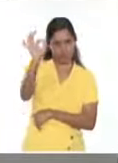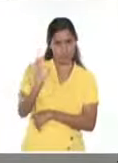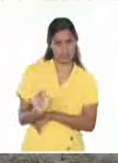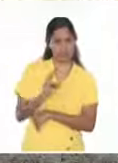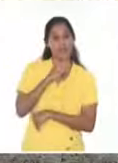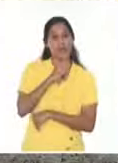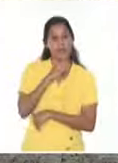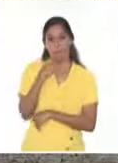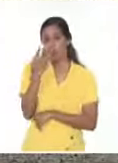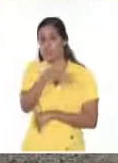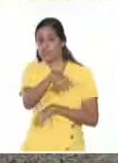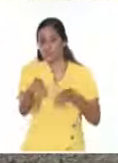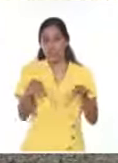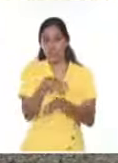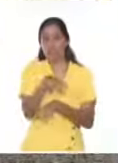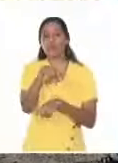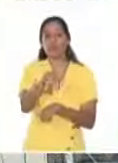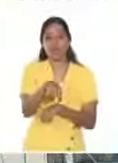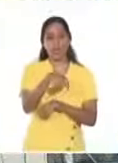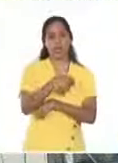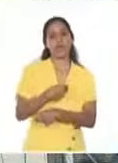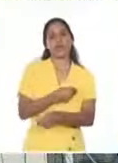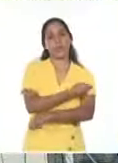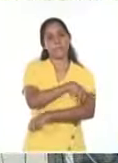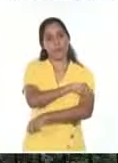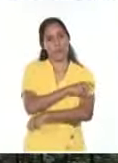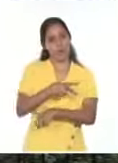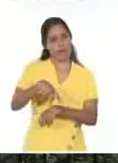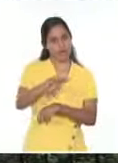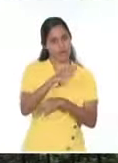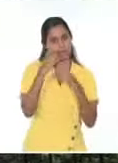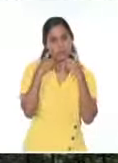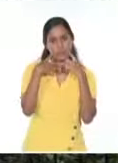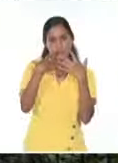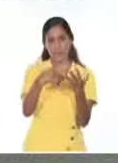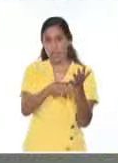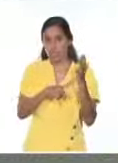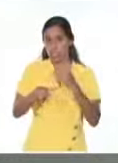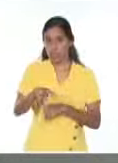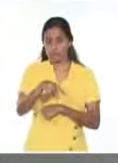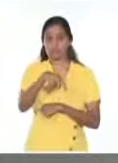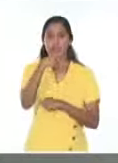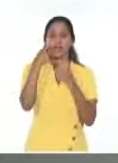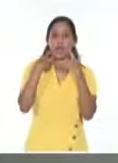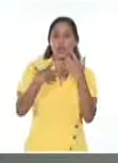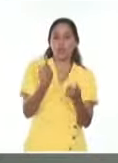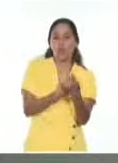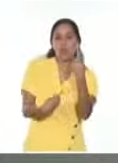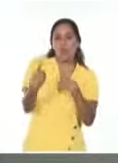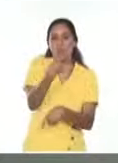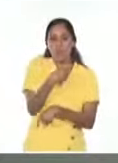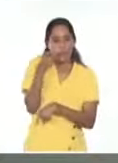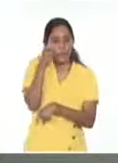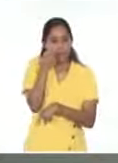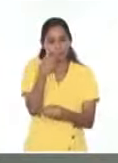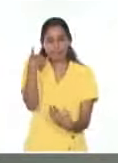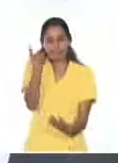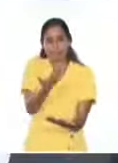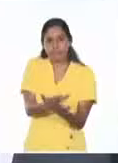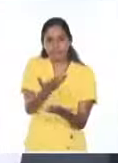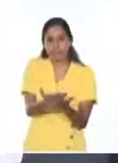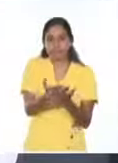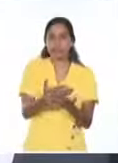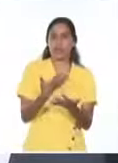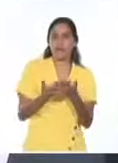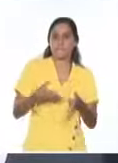a la urbe. El aumento de la demanda es proporcional al que percibe el fondo habitacional, condicionando la prestación de la instalación.